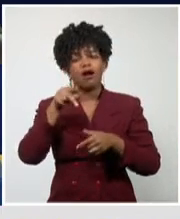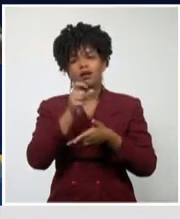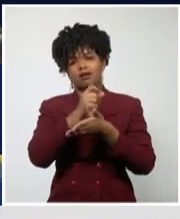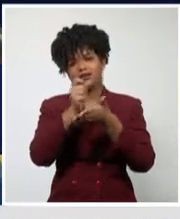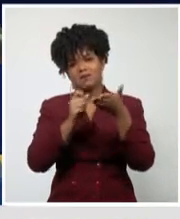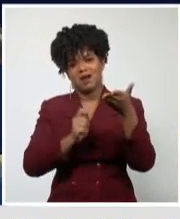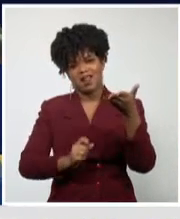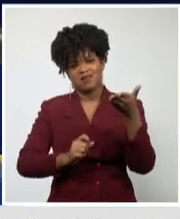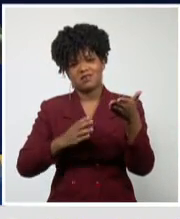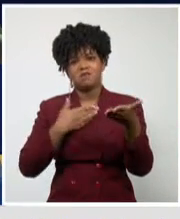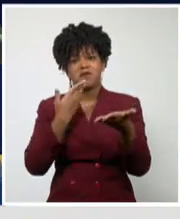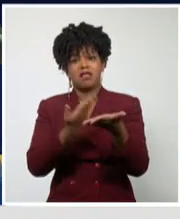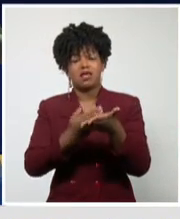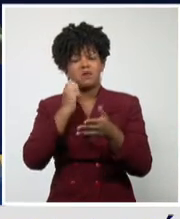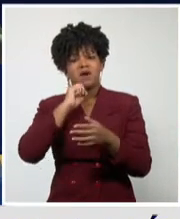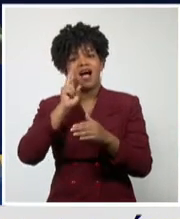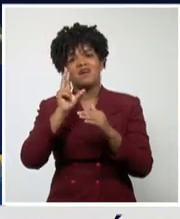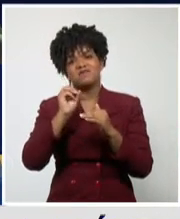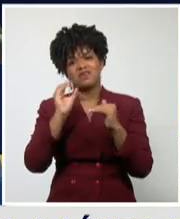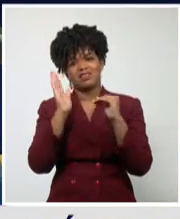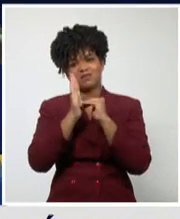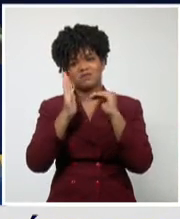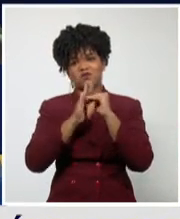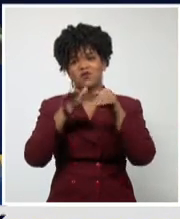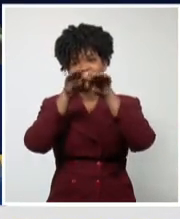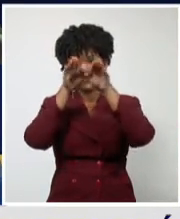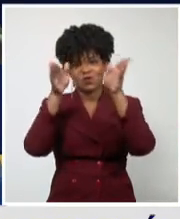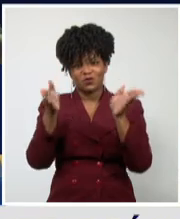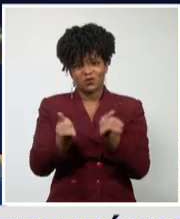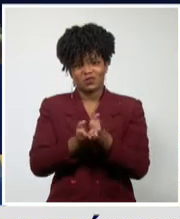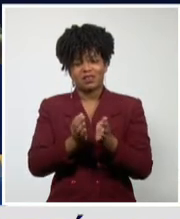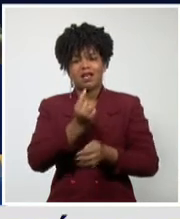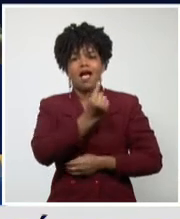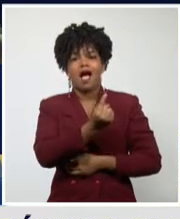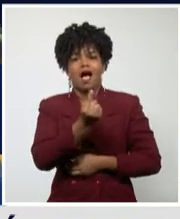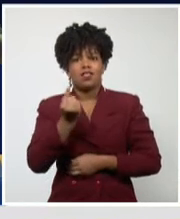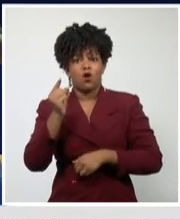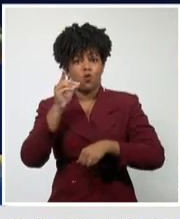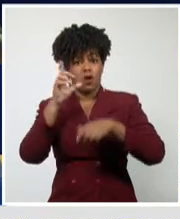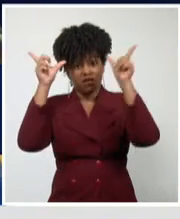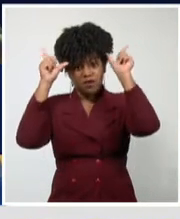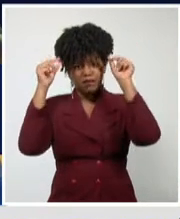20 millones de enfermeras en todo el mundo y cada una de ellas tiene una historia.